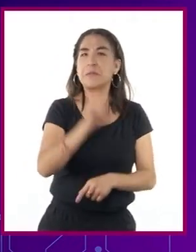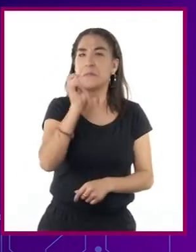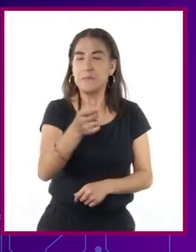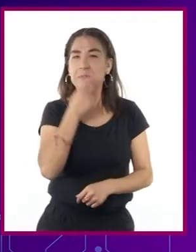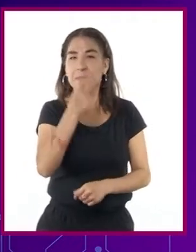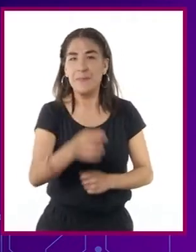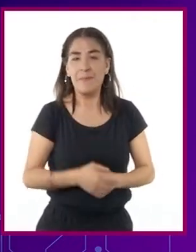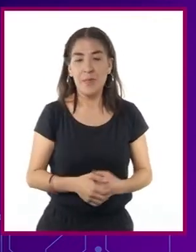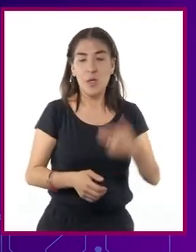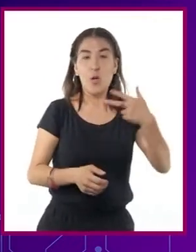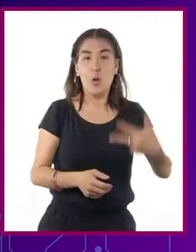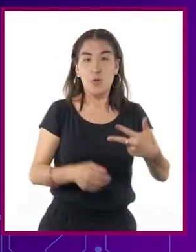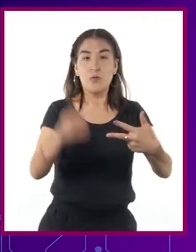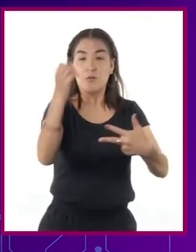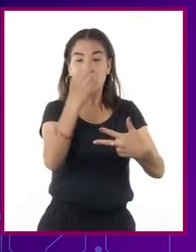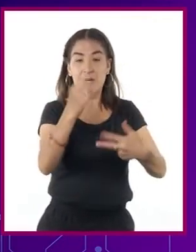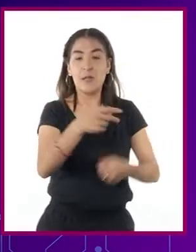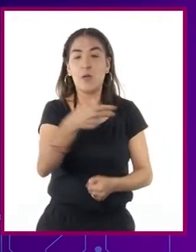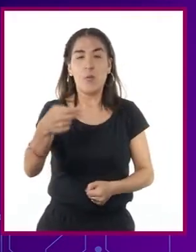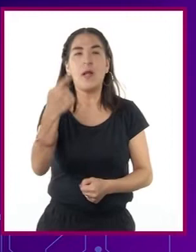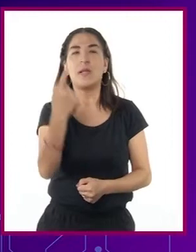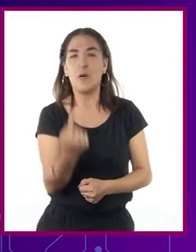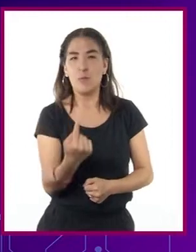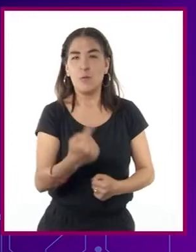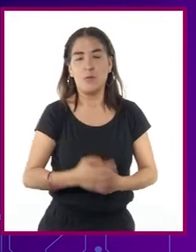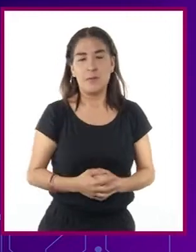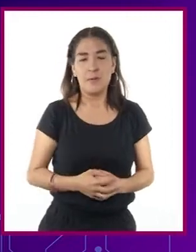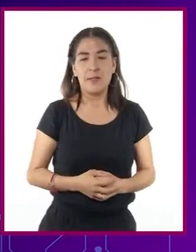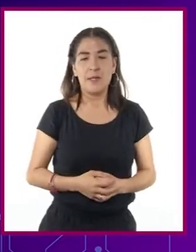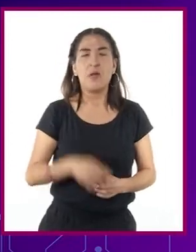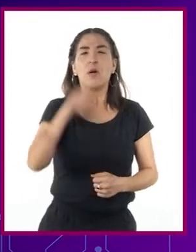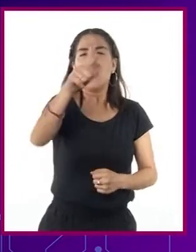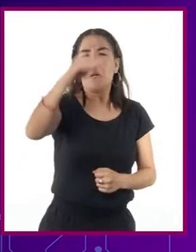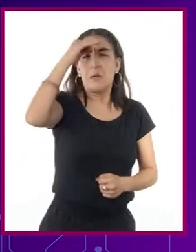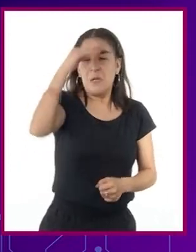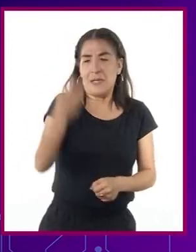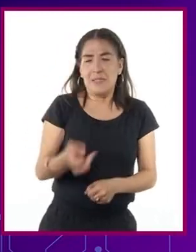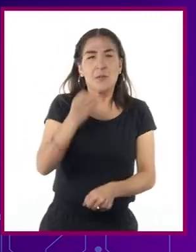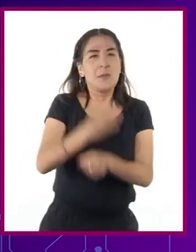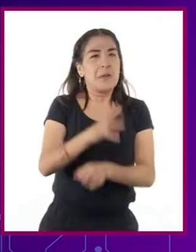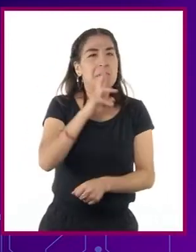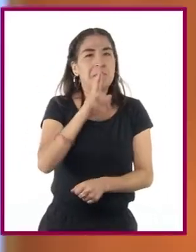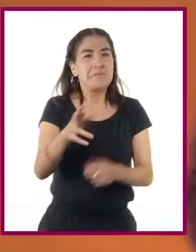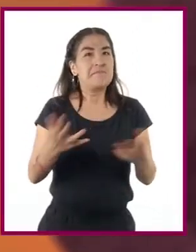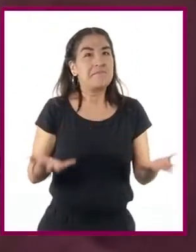8 elevado a la 0 es igual a 1. ¿Qué piensan sobre este resultado?